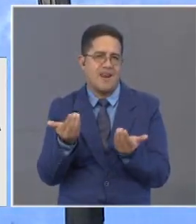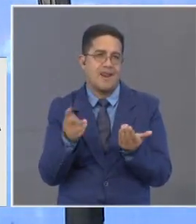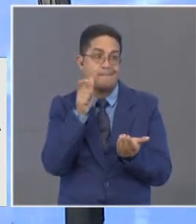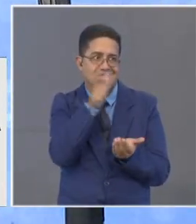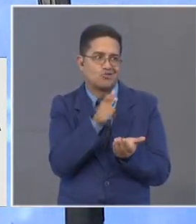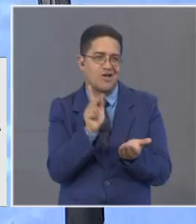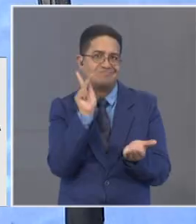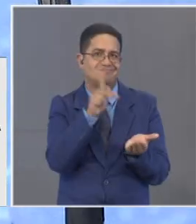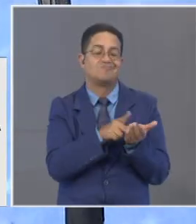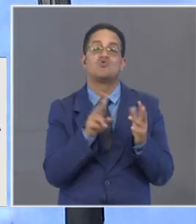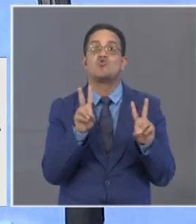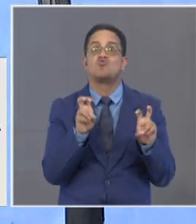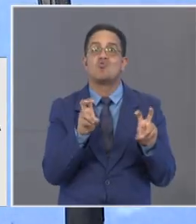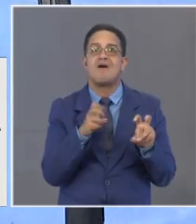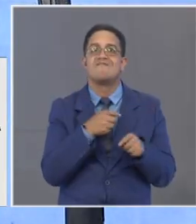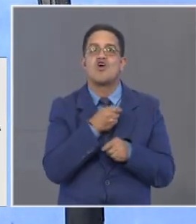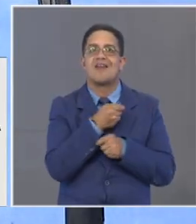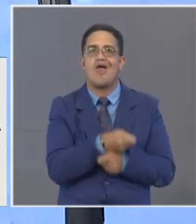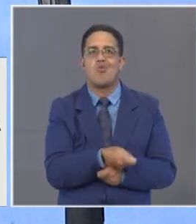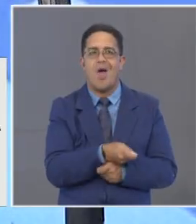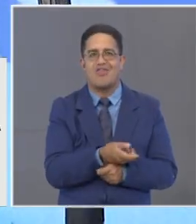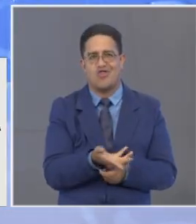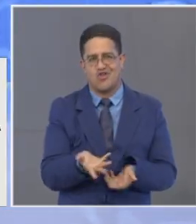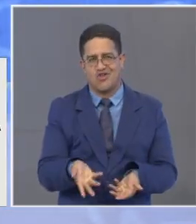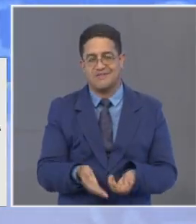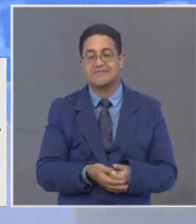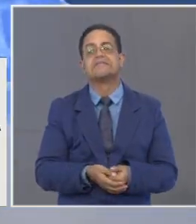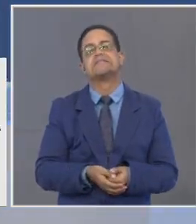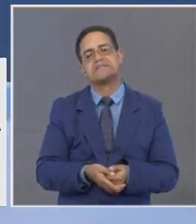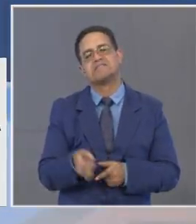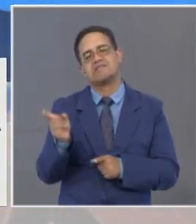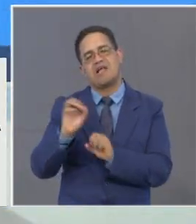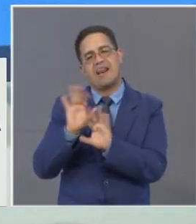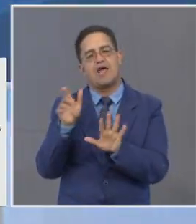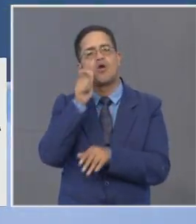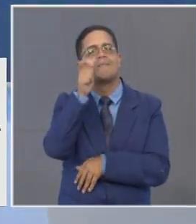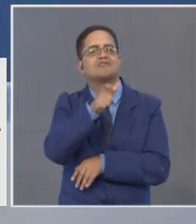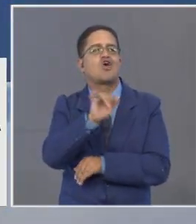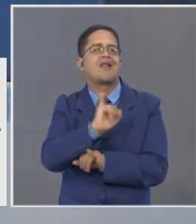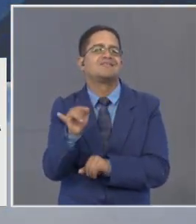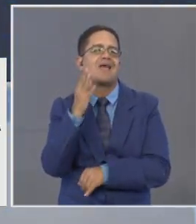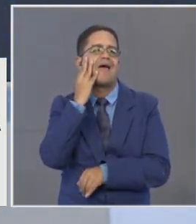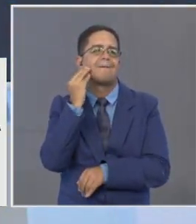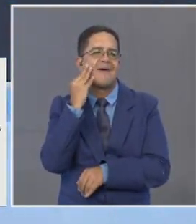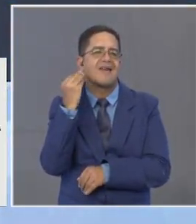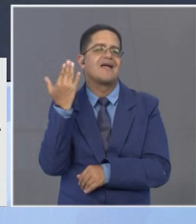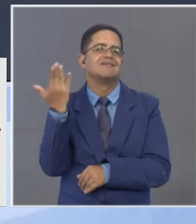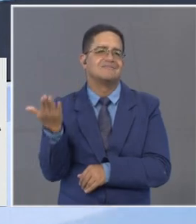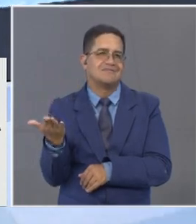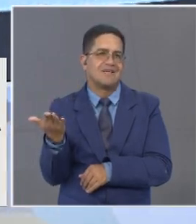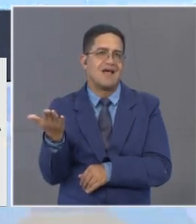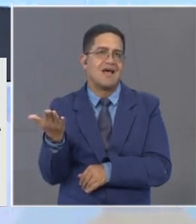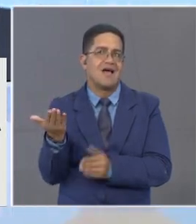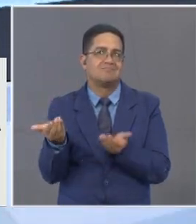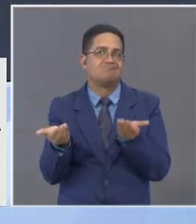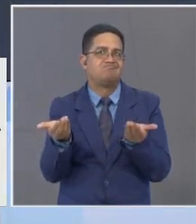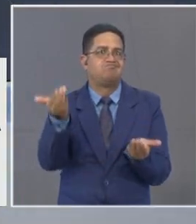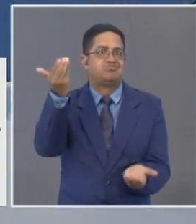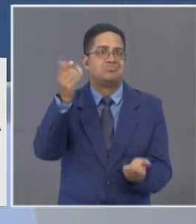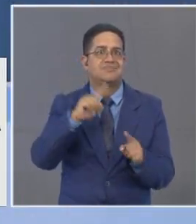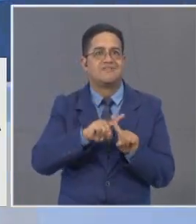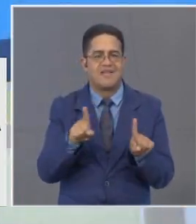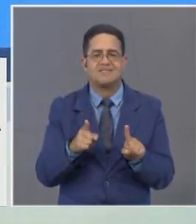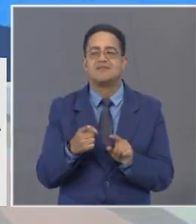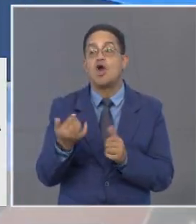con uno que tenga una mayor experiencia. Claro, y además el que está en la especialidad y aquel que no tiene la especialidad y también está en un punto diferencial. Vamos a hacer una